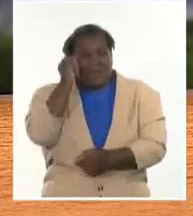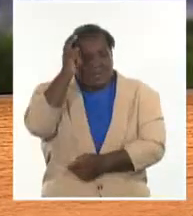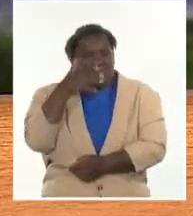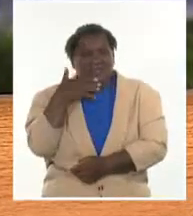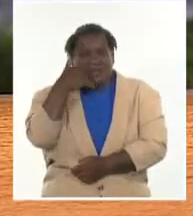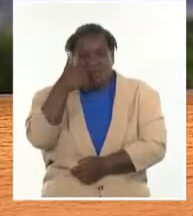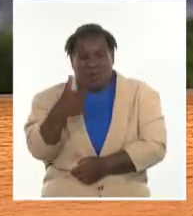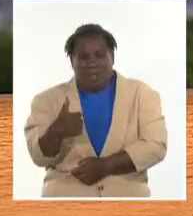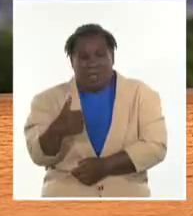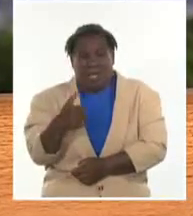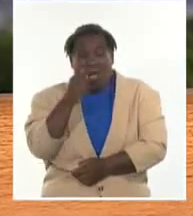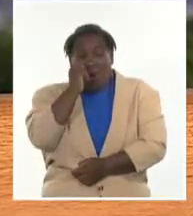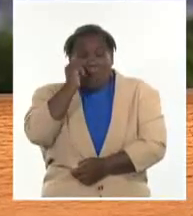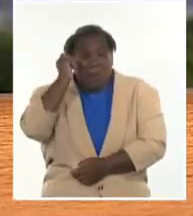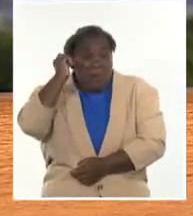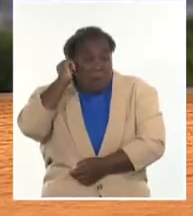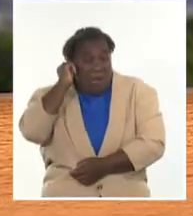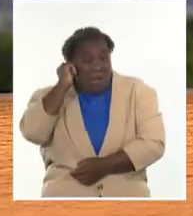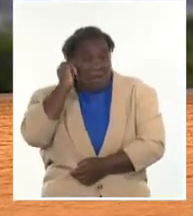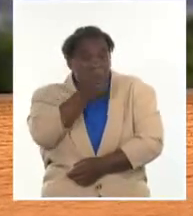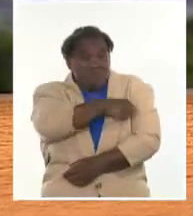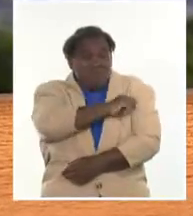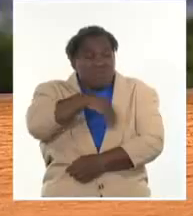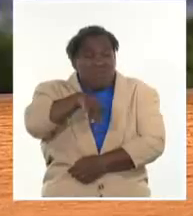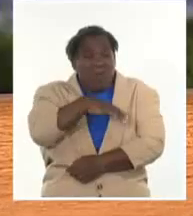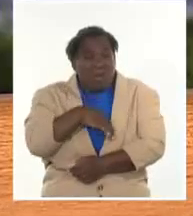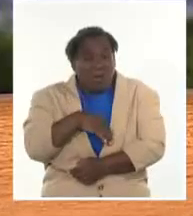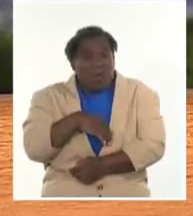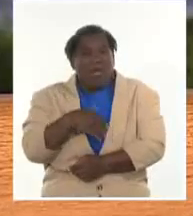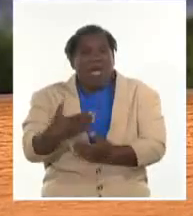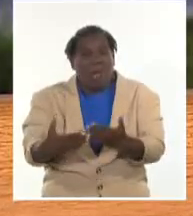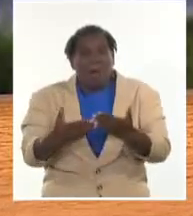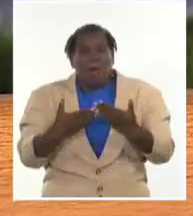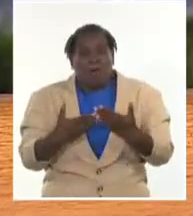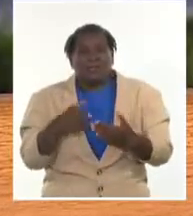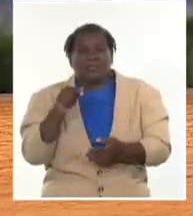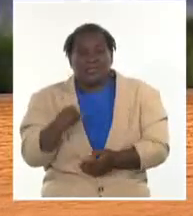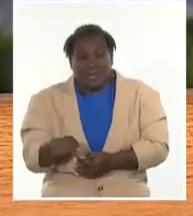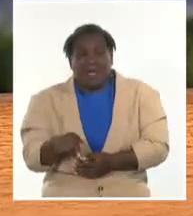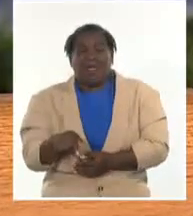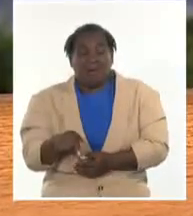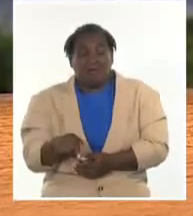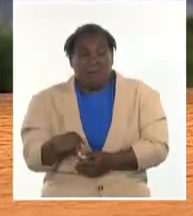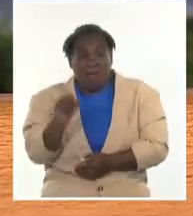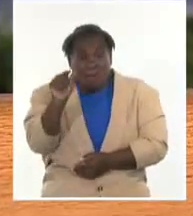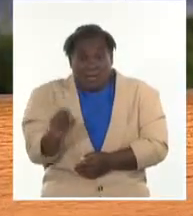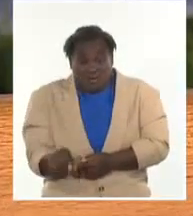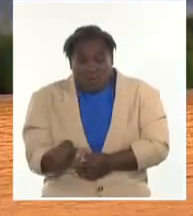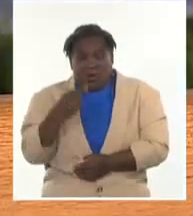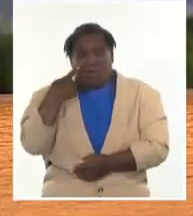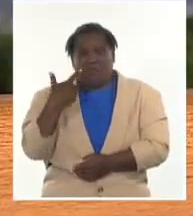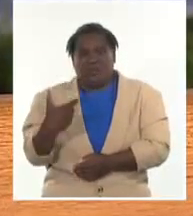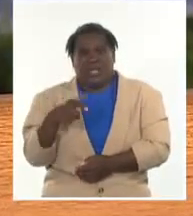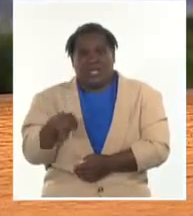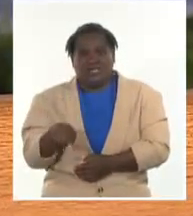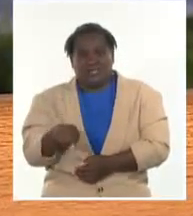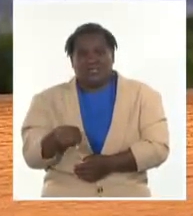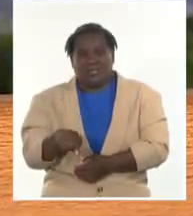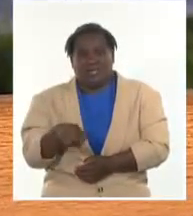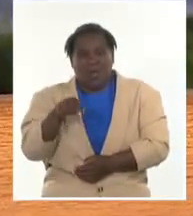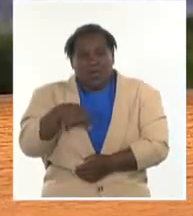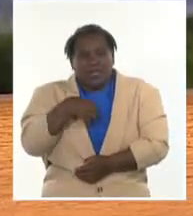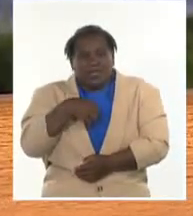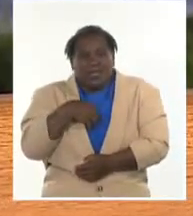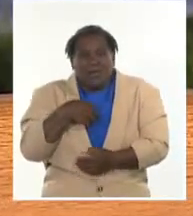muestran que el capital humano es el recurso más seguro y sólido del que hoy